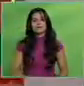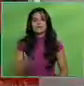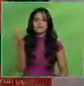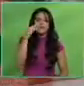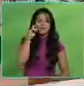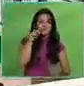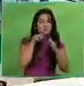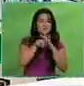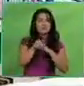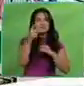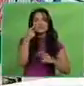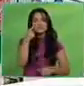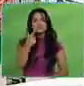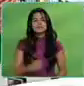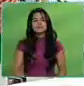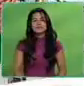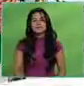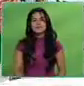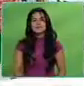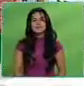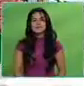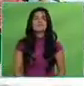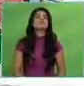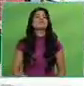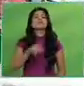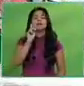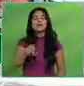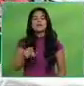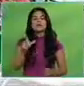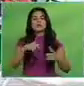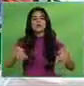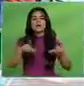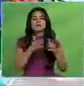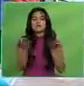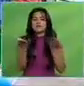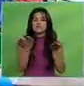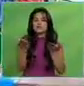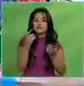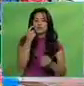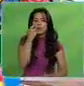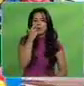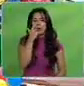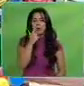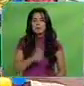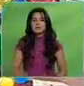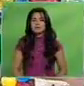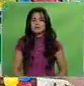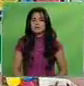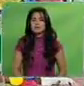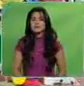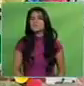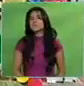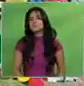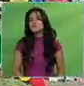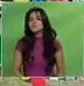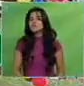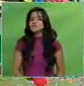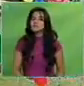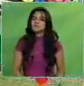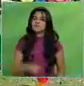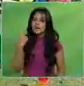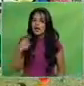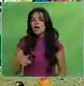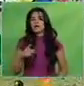vamos entonces. Y aquí está el área de servicio. Mira, su